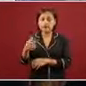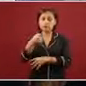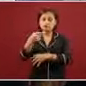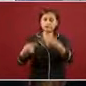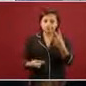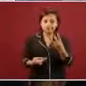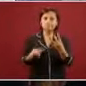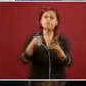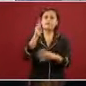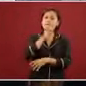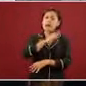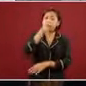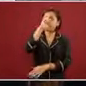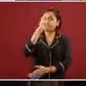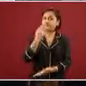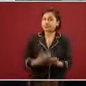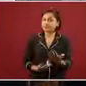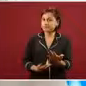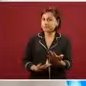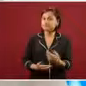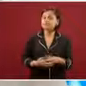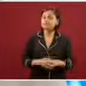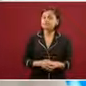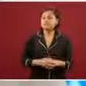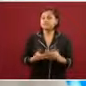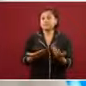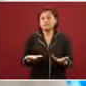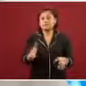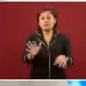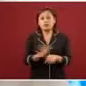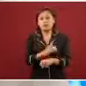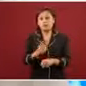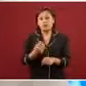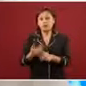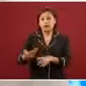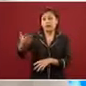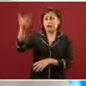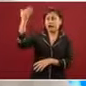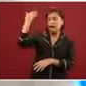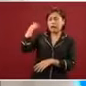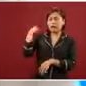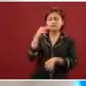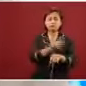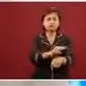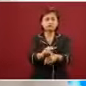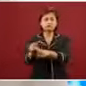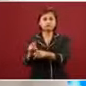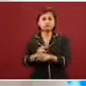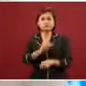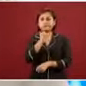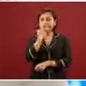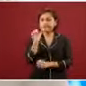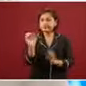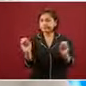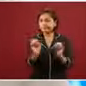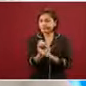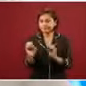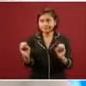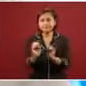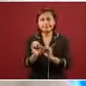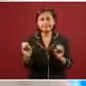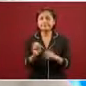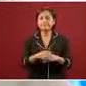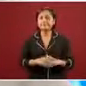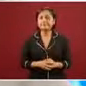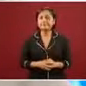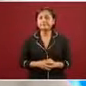derivado de que no se había hecho ningún tipo de inspección anteriormente, hablábamos de que